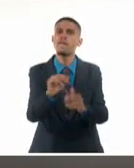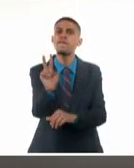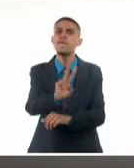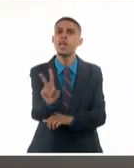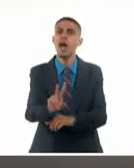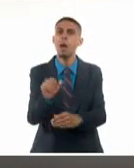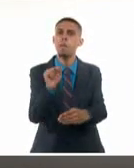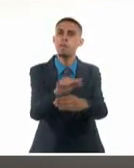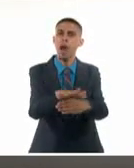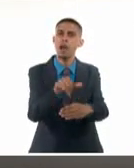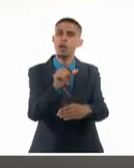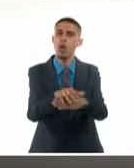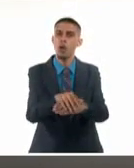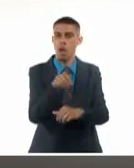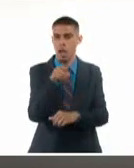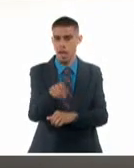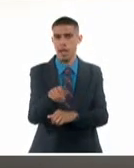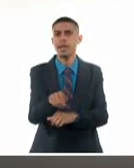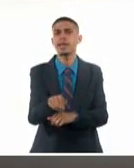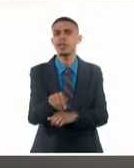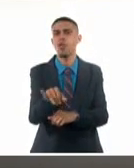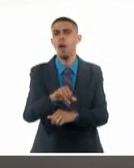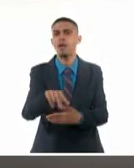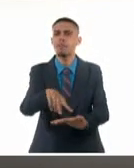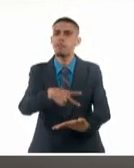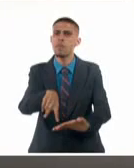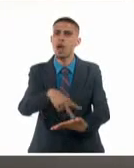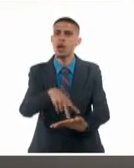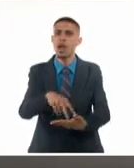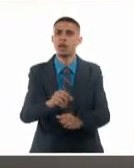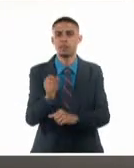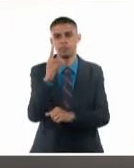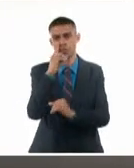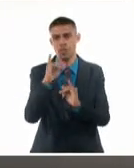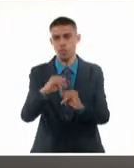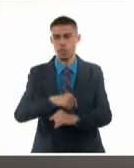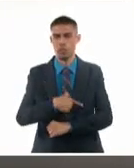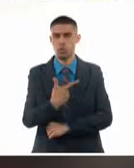baile casino en el quinto mega ensayo, despedimos nuestro segmento cultural. Muy buenas tardes.